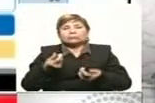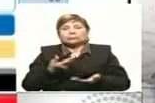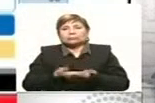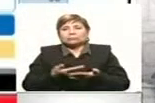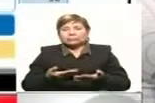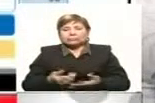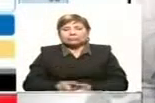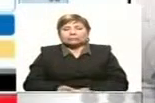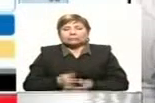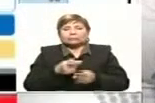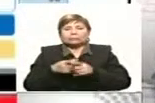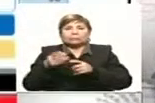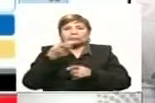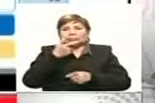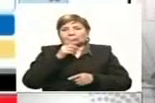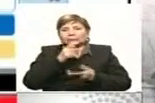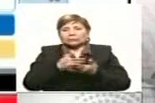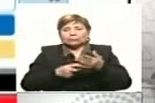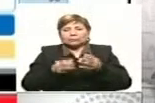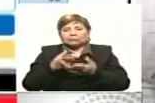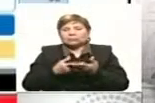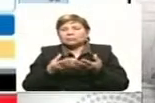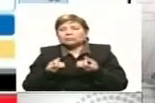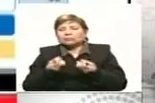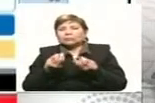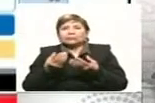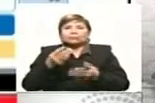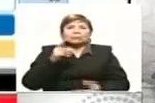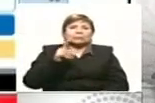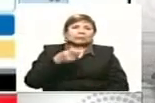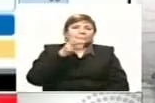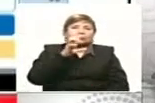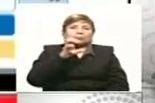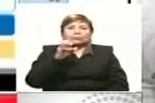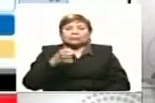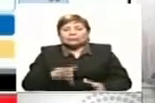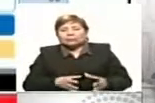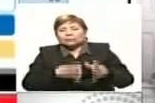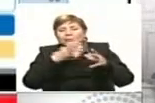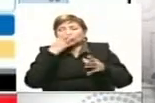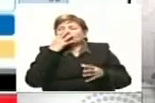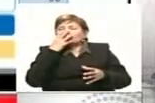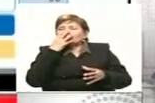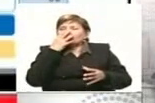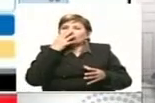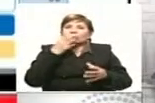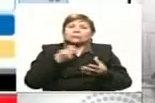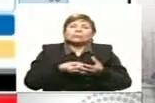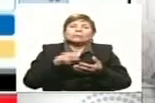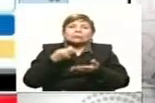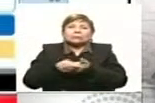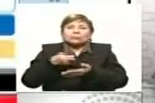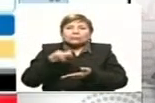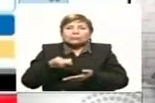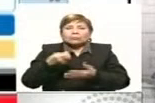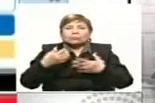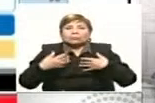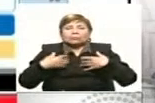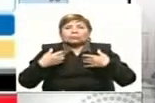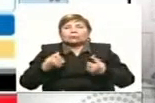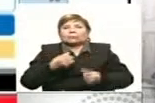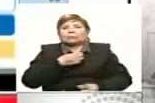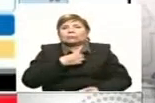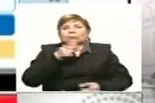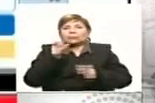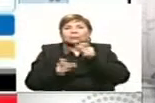oxígenos y otros insumos médicos? 1.500 millones. ¿Cuánto se destinó a personal de salud? Ustedes saben que